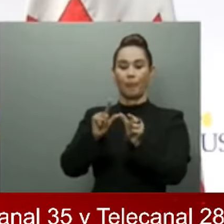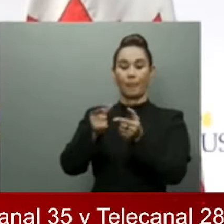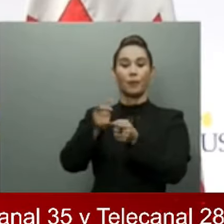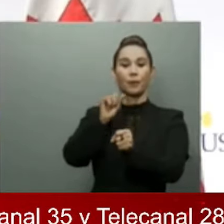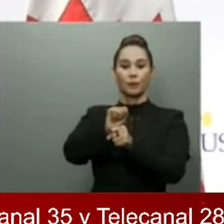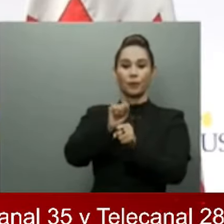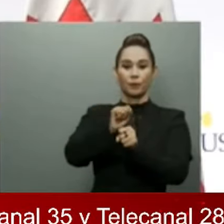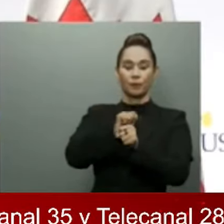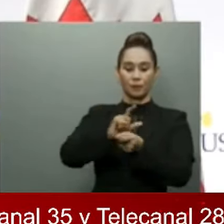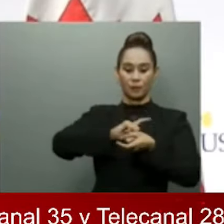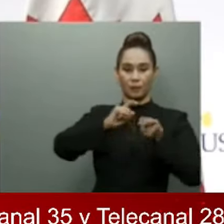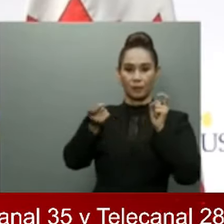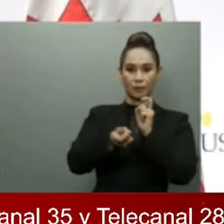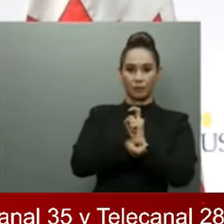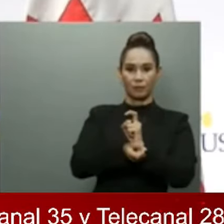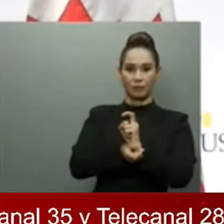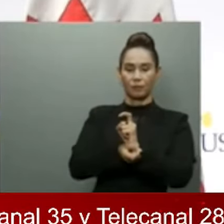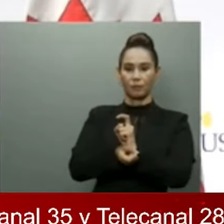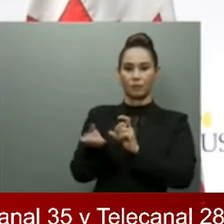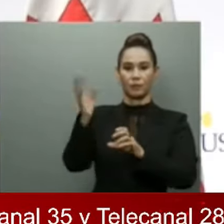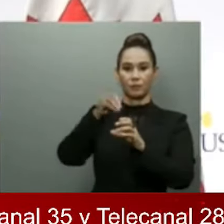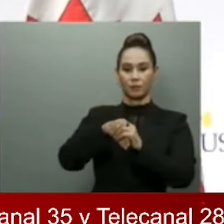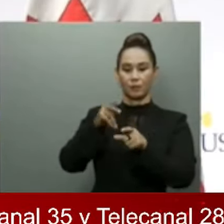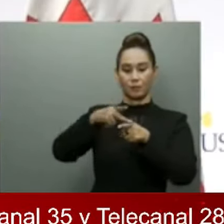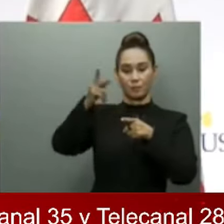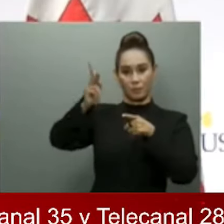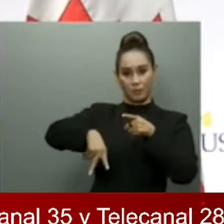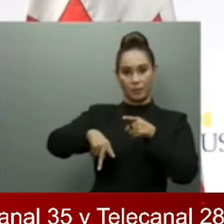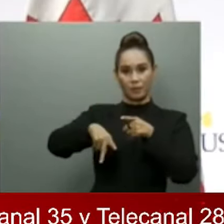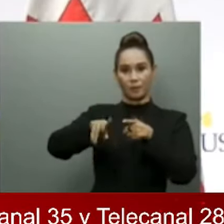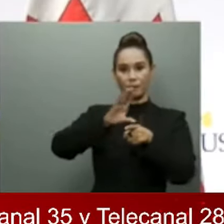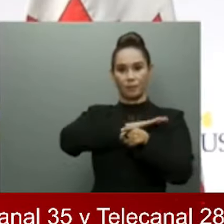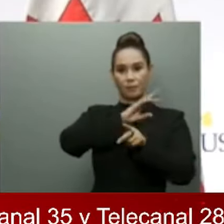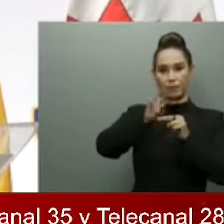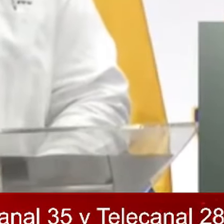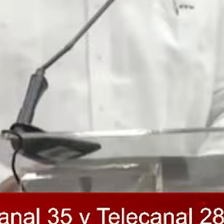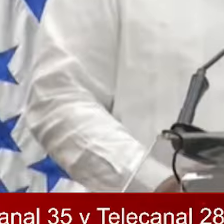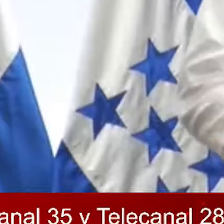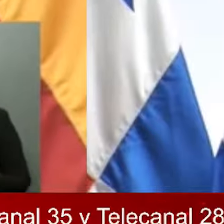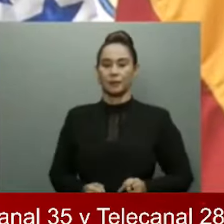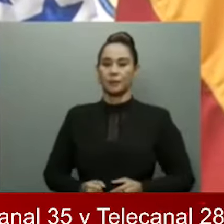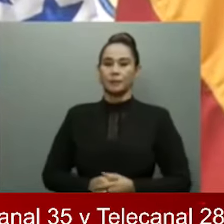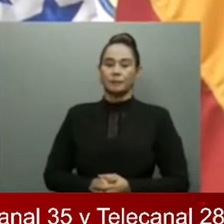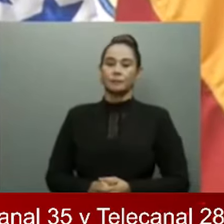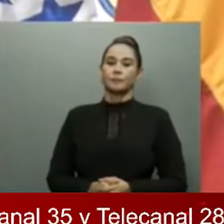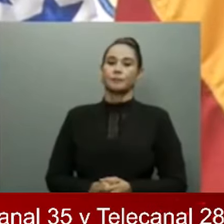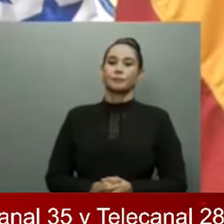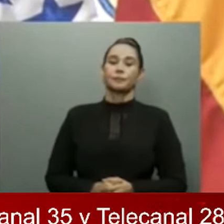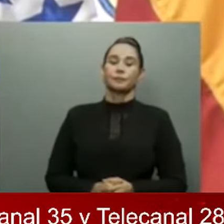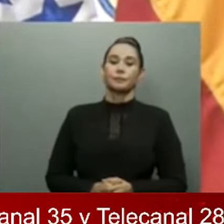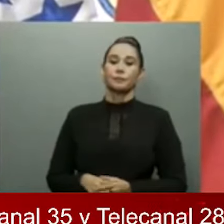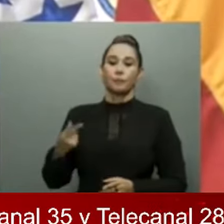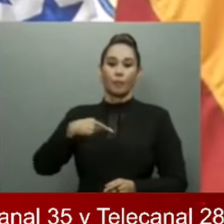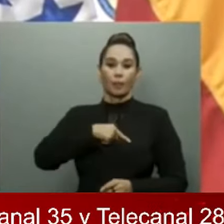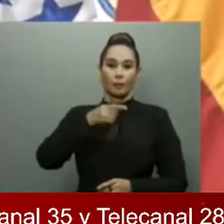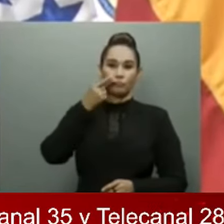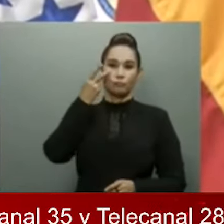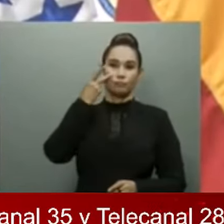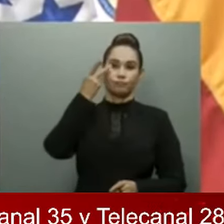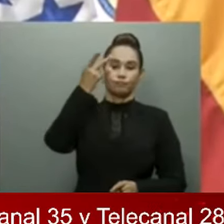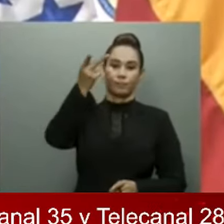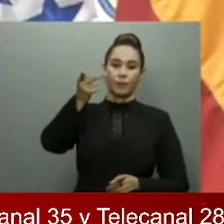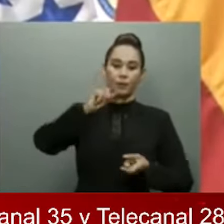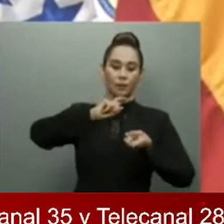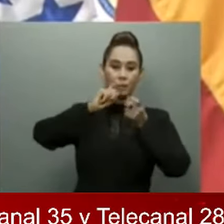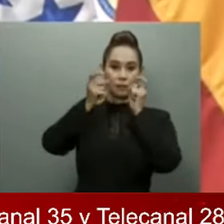de Trabajo para la Transformación y Profesionalización de la Policía Nacional. Nuestra visión de la transformación